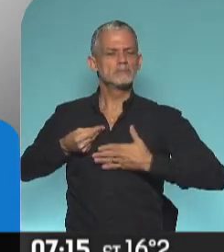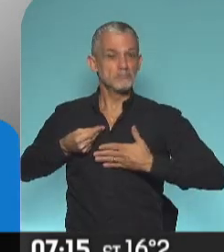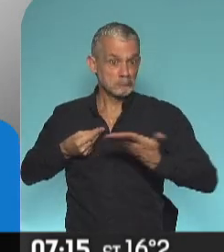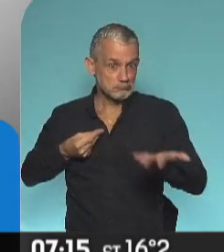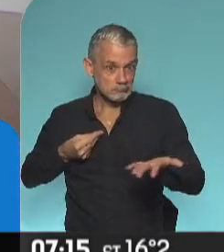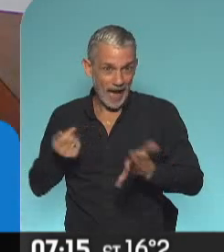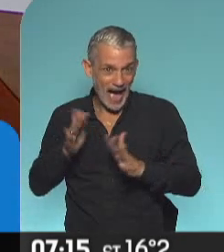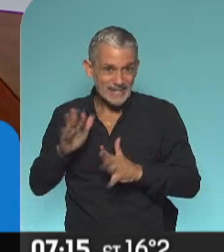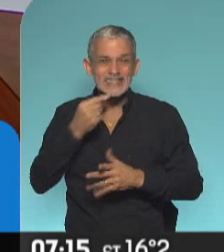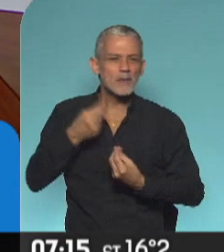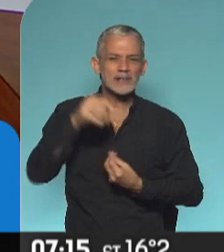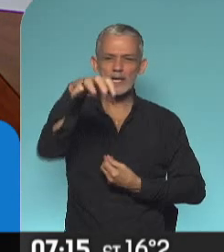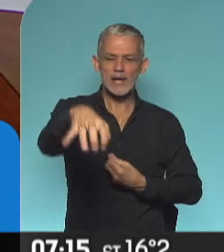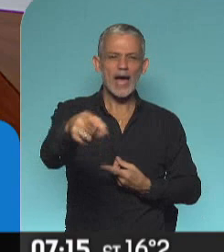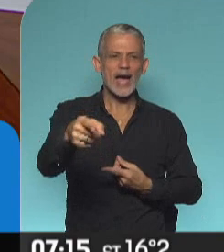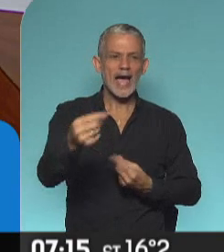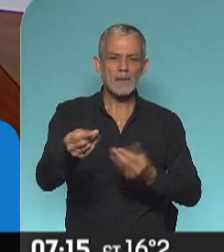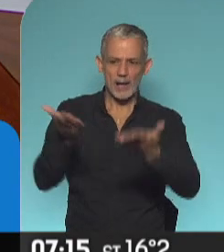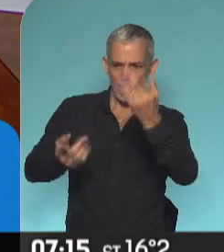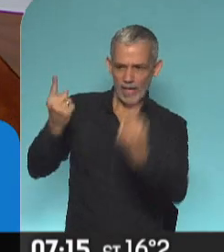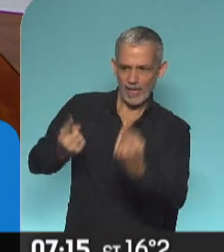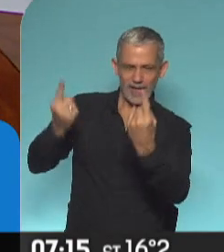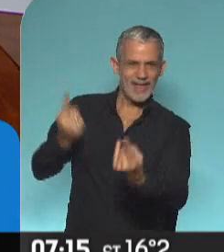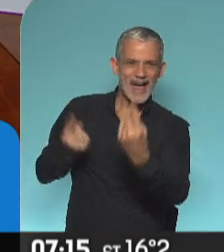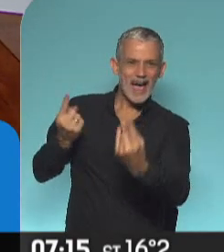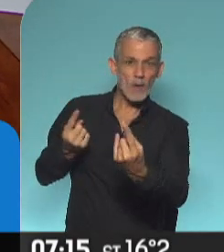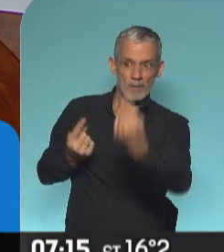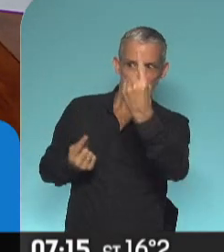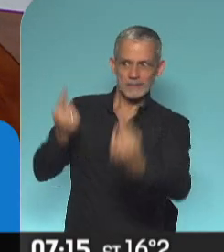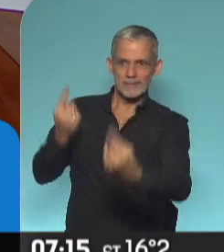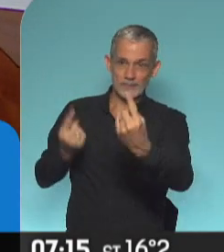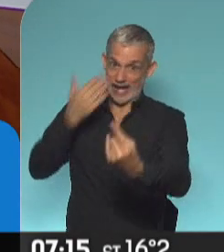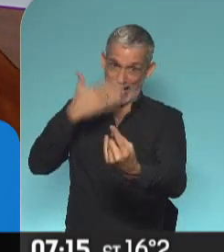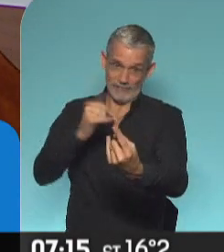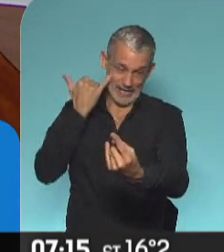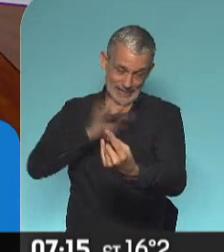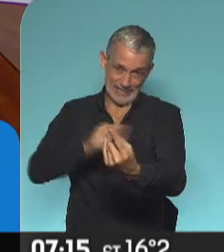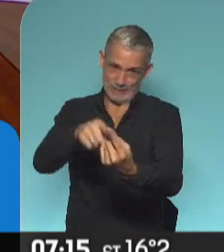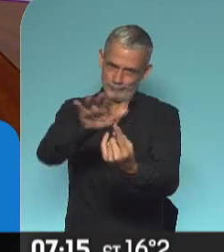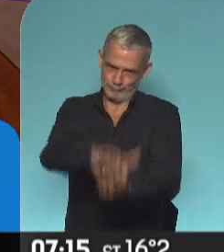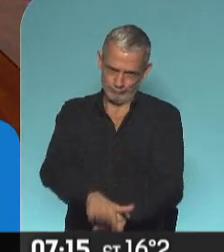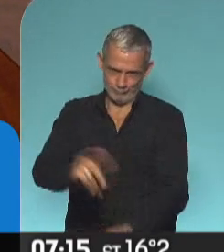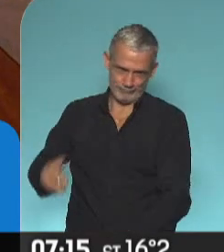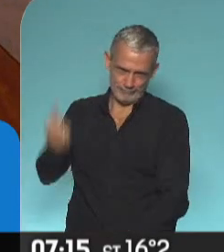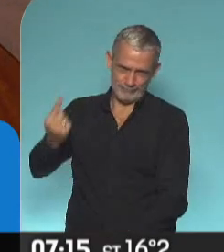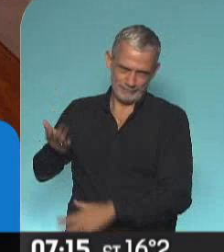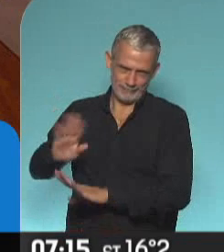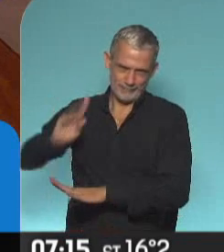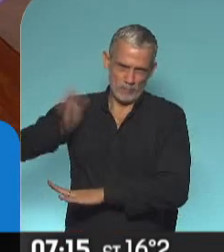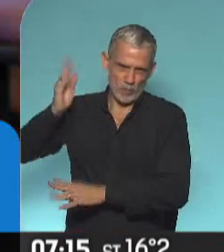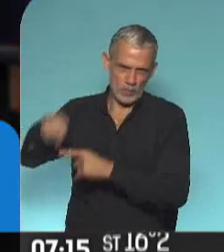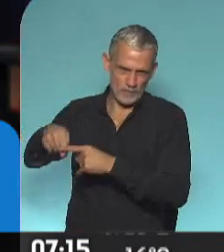decíamos ayer, ¿qué pasa si la Cámara se expide antes que la Corte? Algo que podía llegar a ocurrir que finalmente claramente no ocurrió. Eso claramente no ocurrió. Ahora